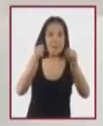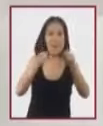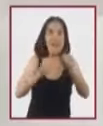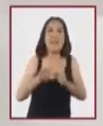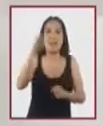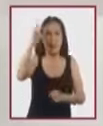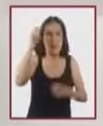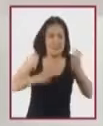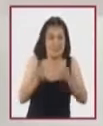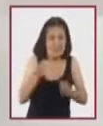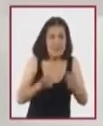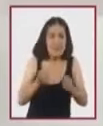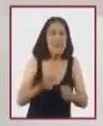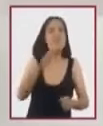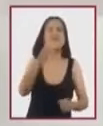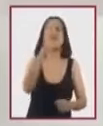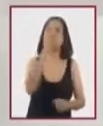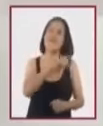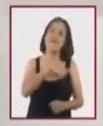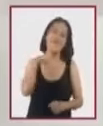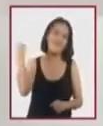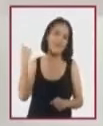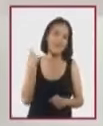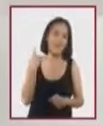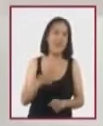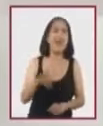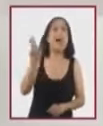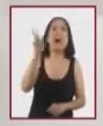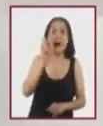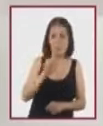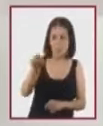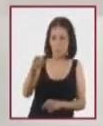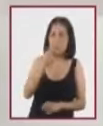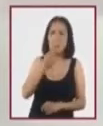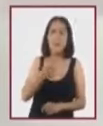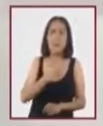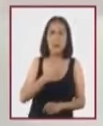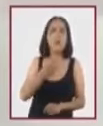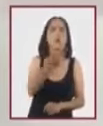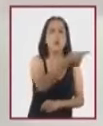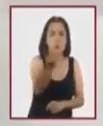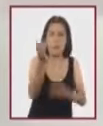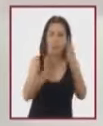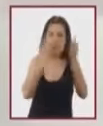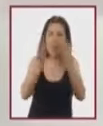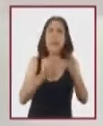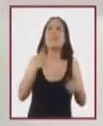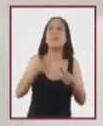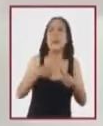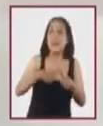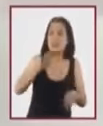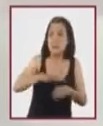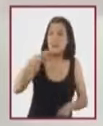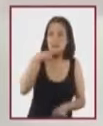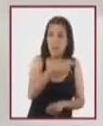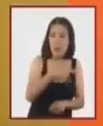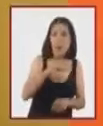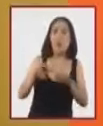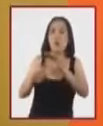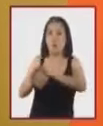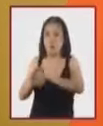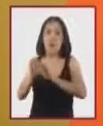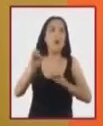no logró llegar antes que ella. Y dime, para ti, ¿quién era más rápida, la liebre o la